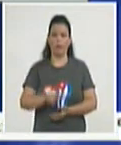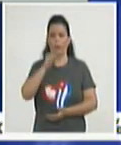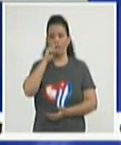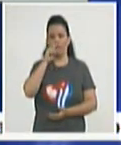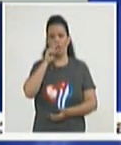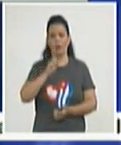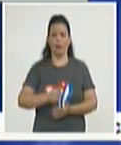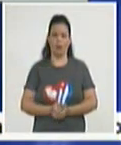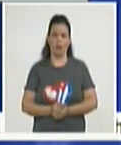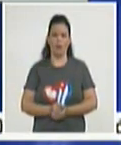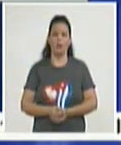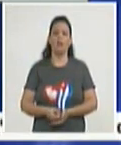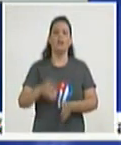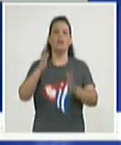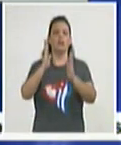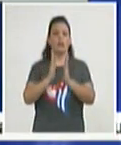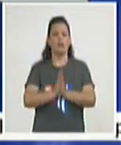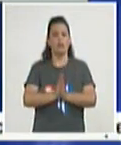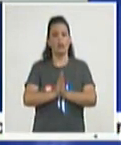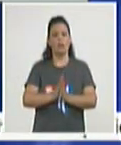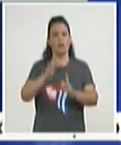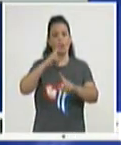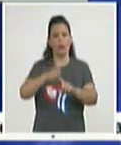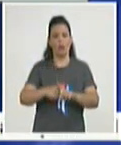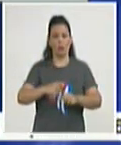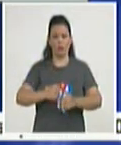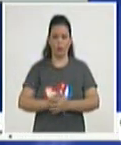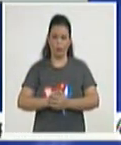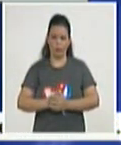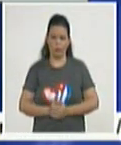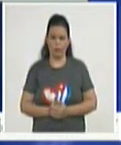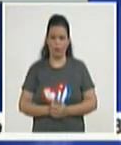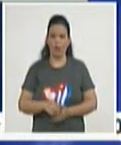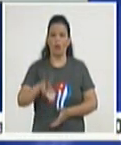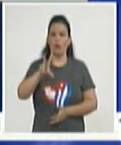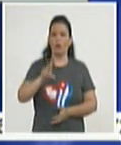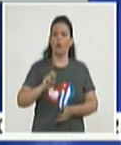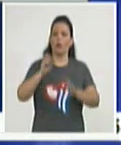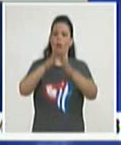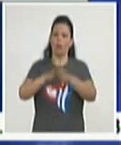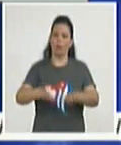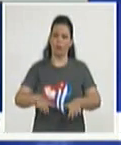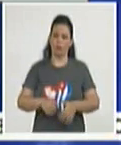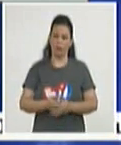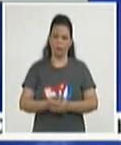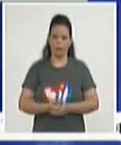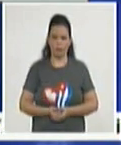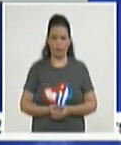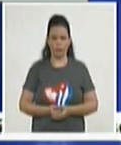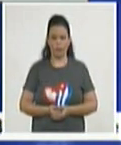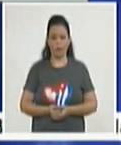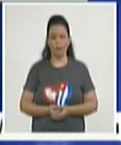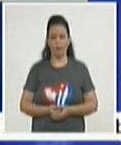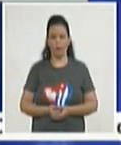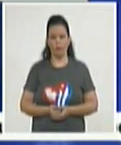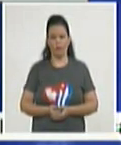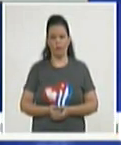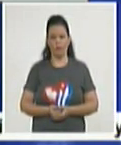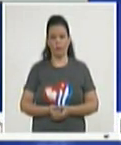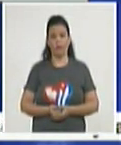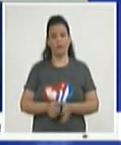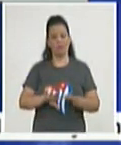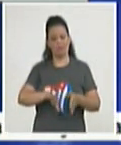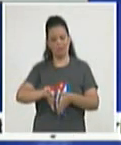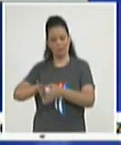del Norte, San Nicolás de Bari y Nueva Paz. Y por último, entre las provincias que